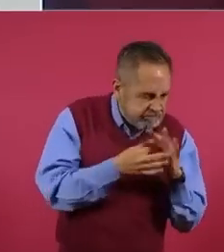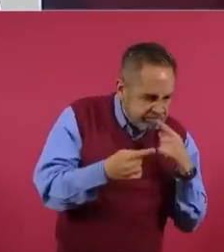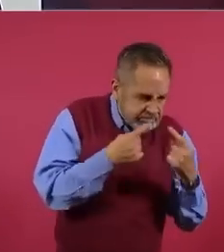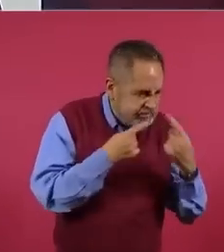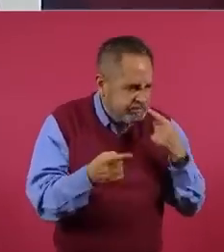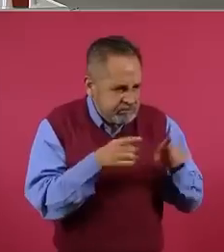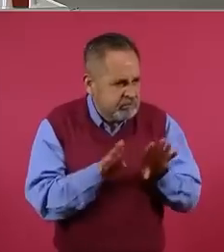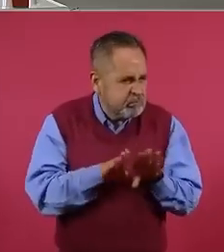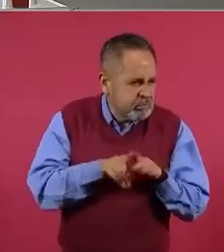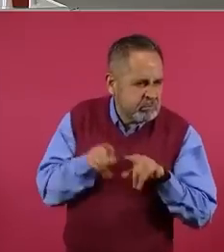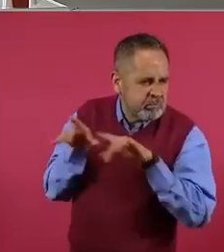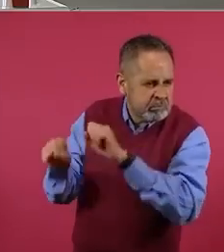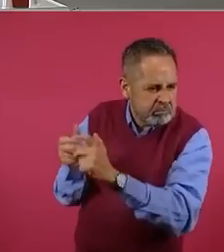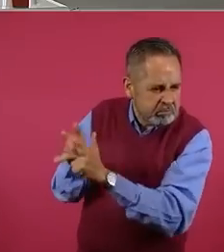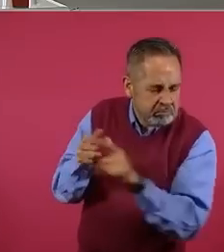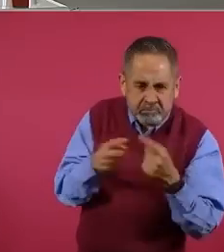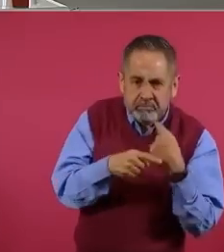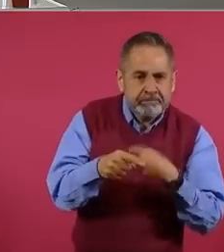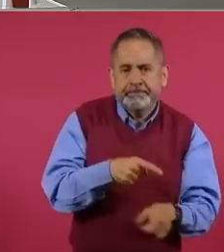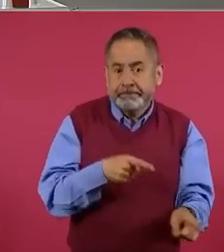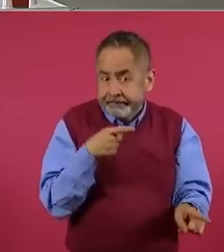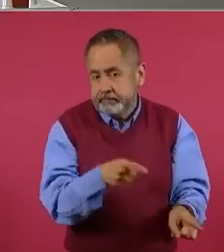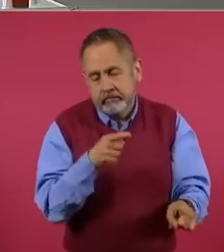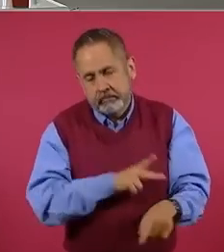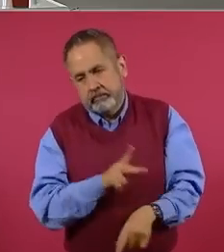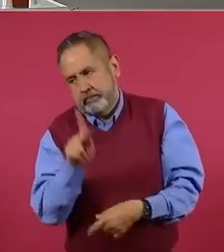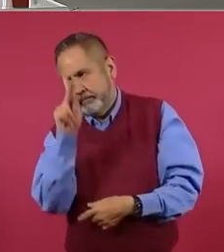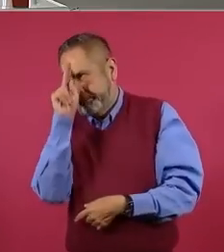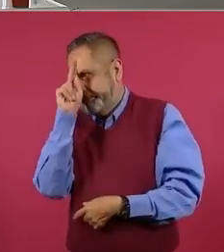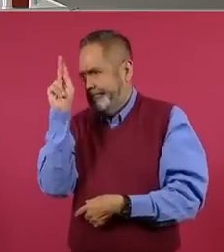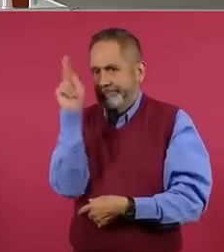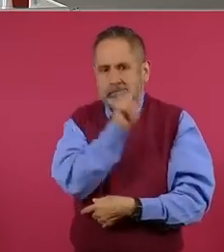Wilson. Lo peor